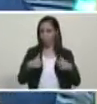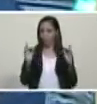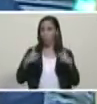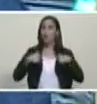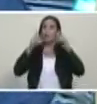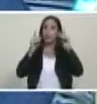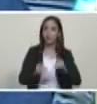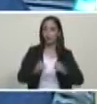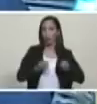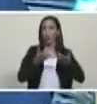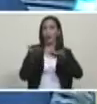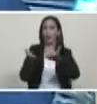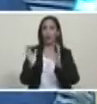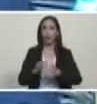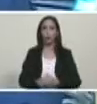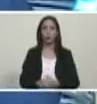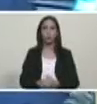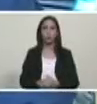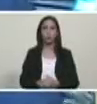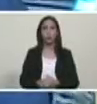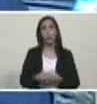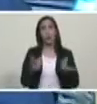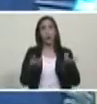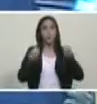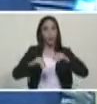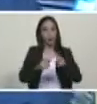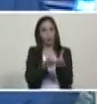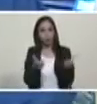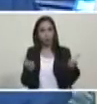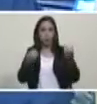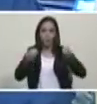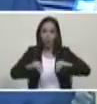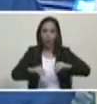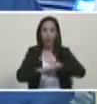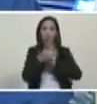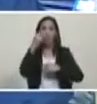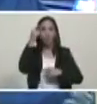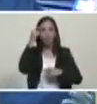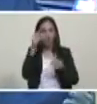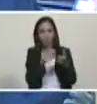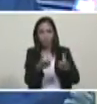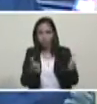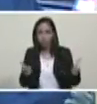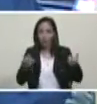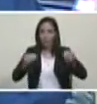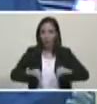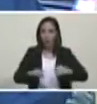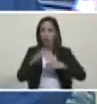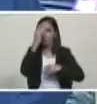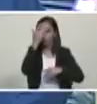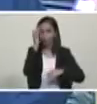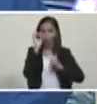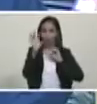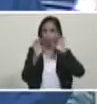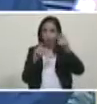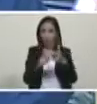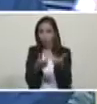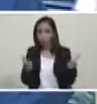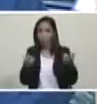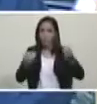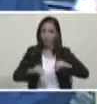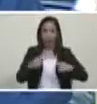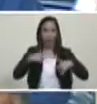venezolano, un regalo. Extender, ampliar los carnavales 2019 y la gente